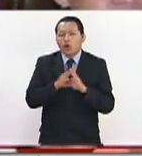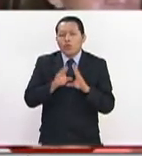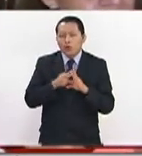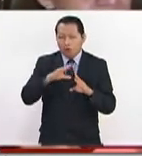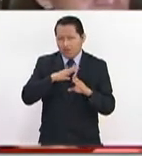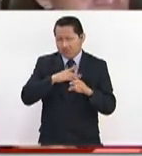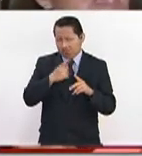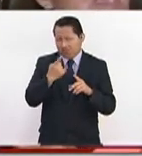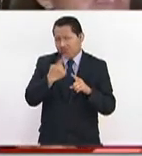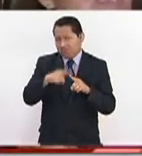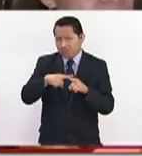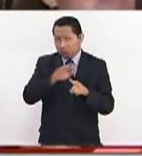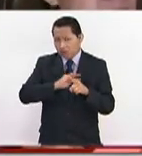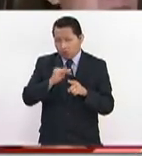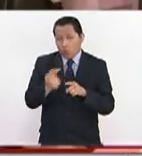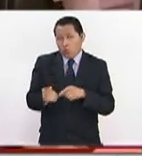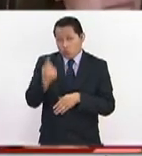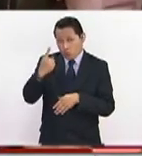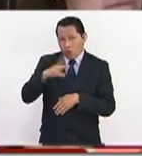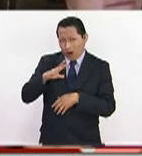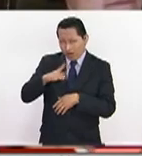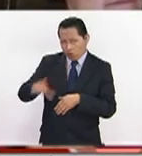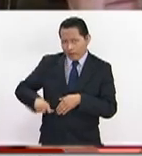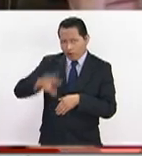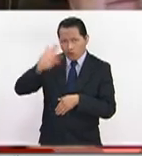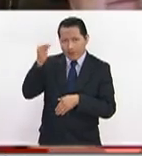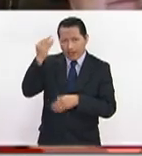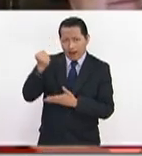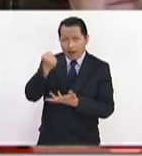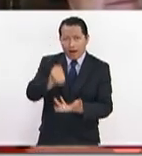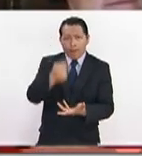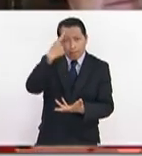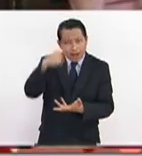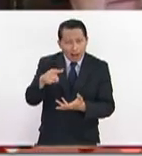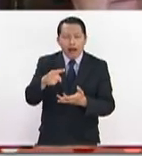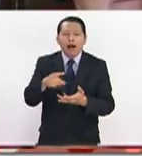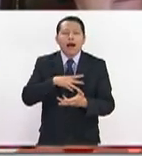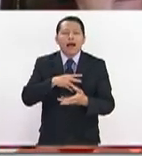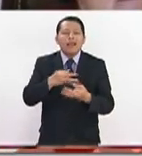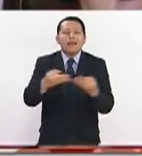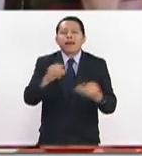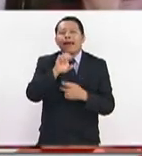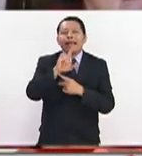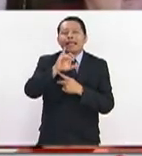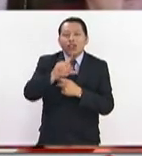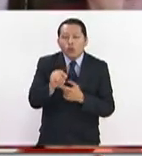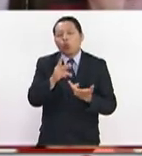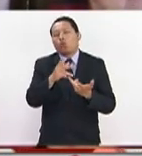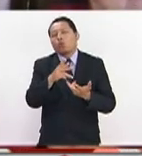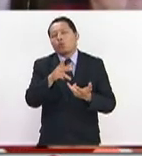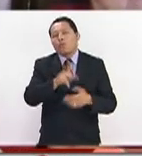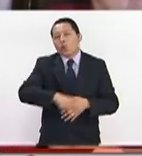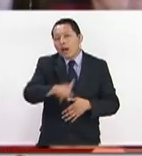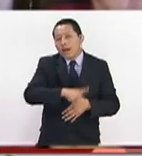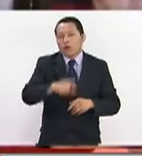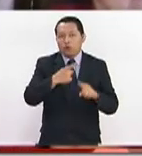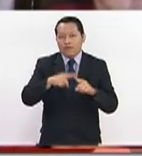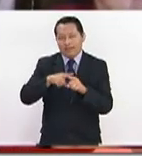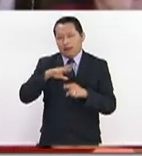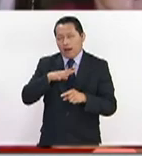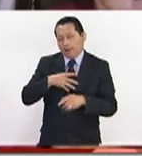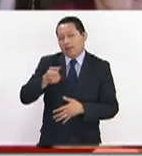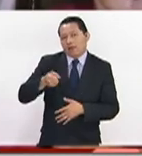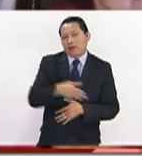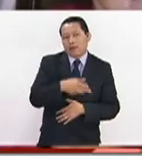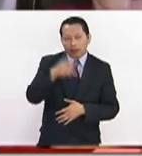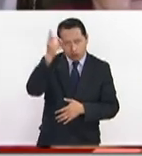tipo de apoyo que viene a través del gobierno federal es para los ejidos y los comuneros y las zonas rurales, como nosotros les llamamos la propiedad social.